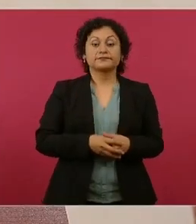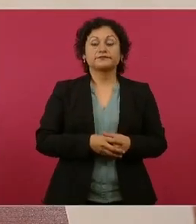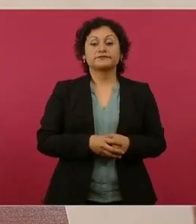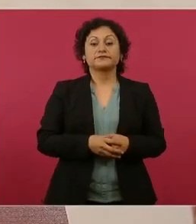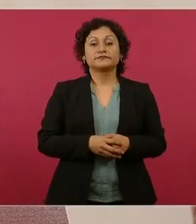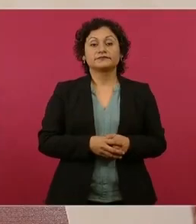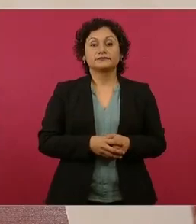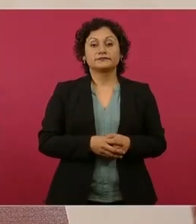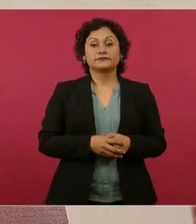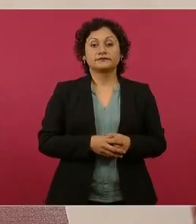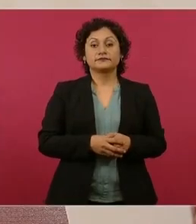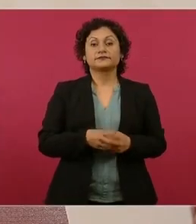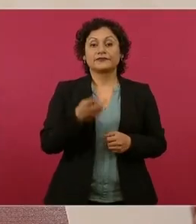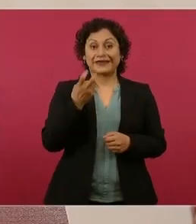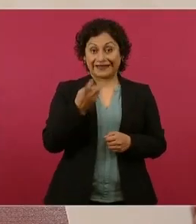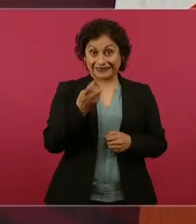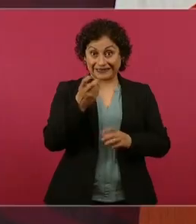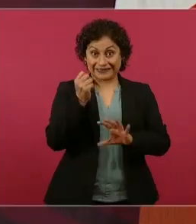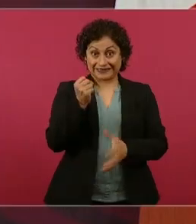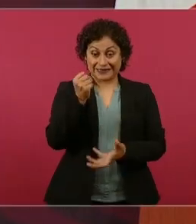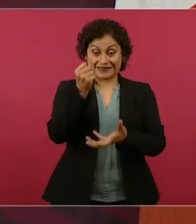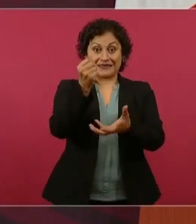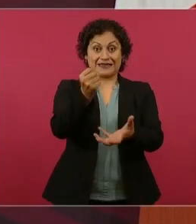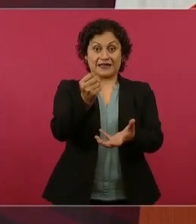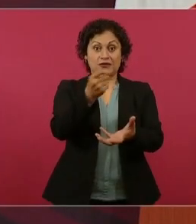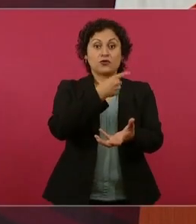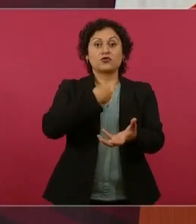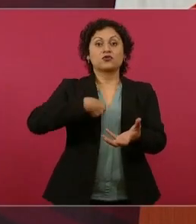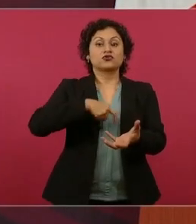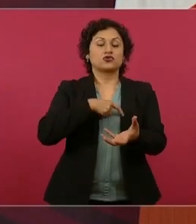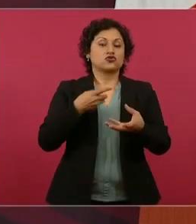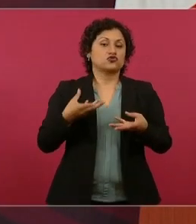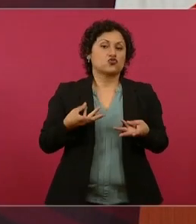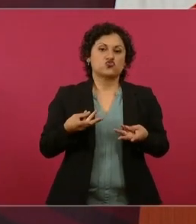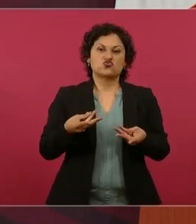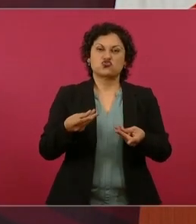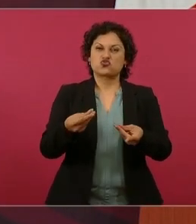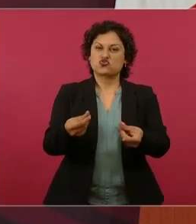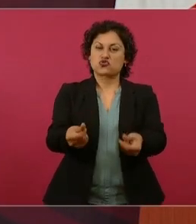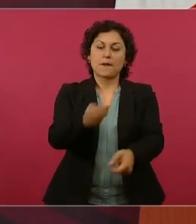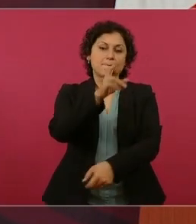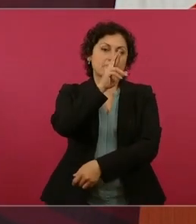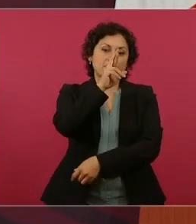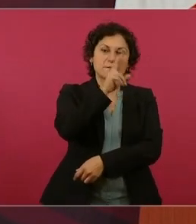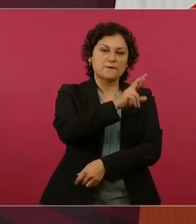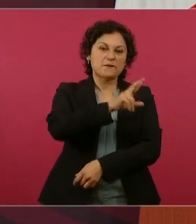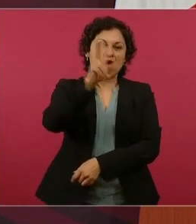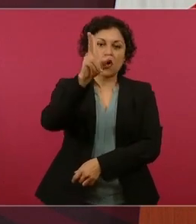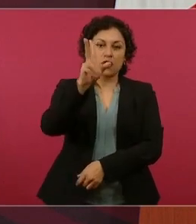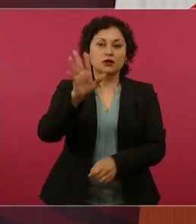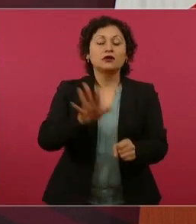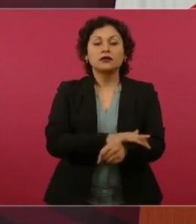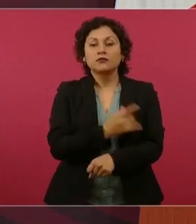Es el dinero, es el mejor dinero que hemos gastado nunca, porque ellos son los que autorizan,